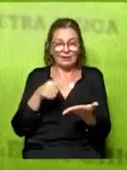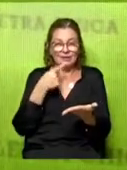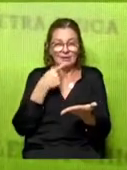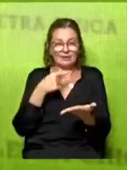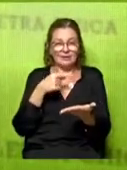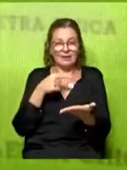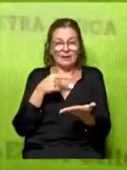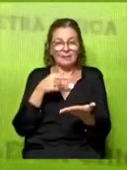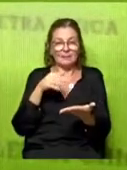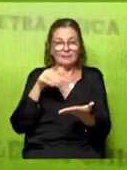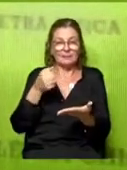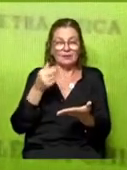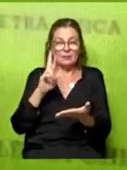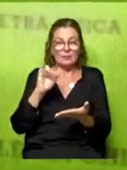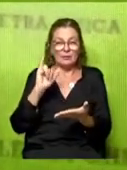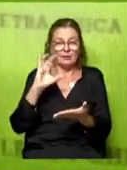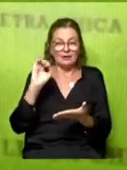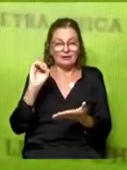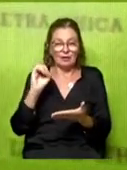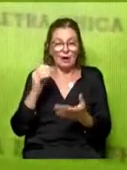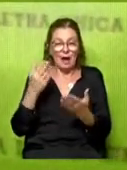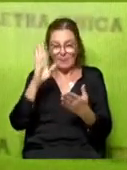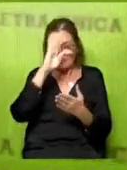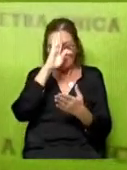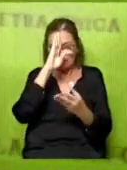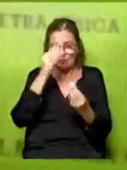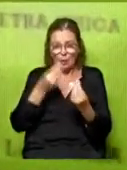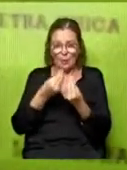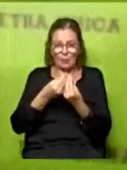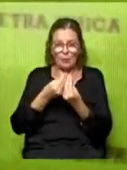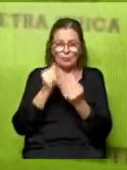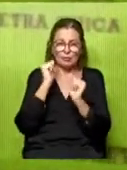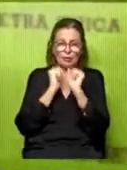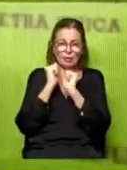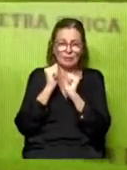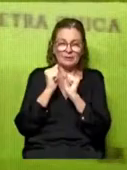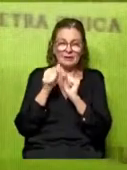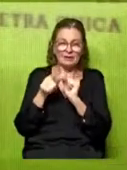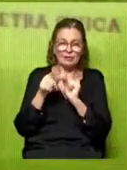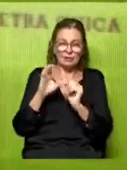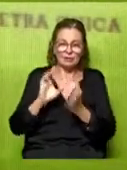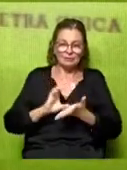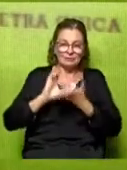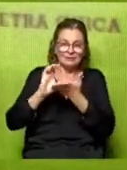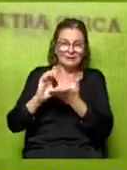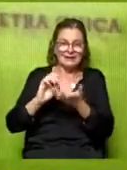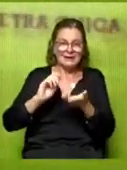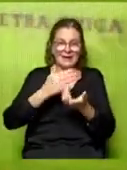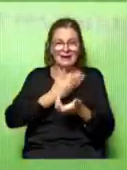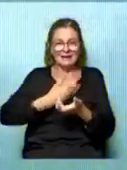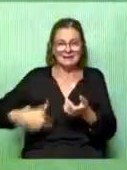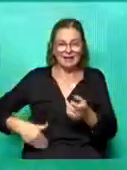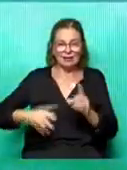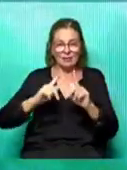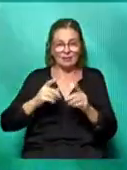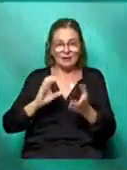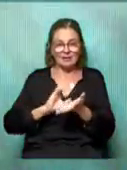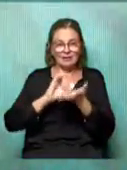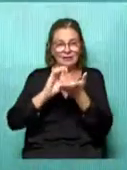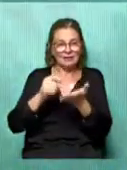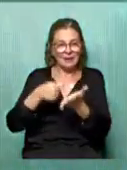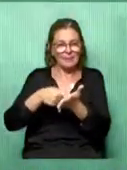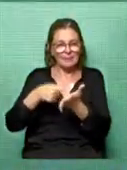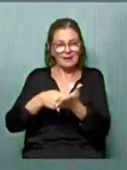Mauricio, porque he aprendido mucho también de los economistas, porque esto requiere recursos. Y el Estado reformar también las transferencias